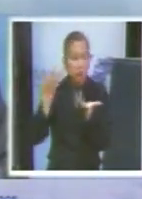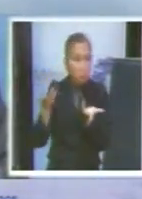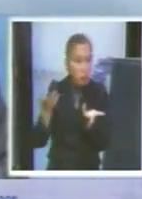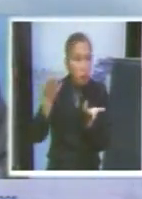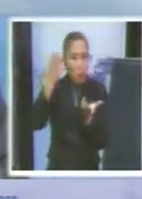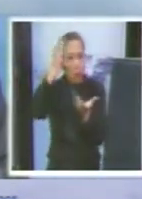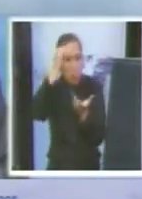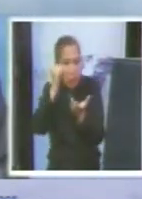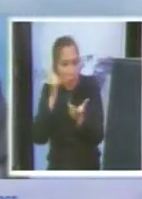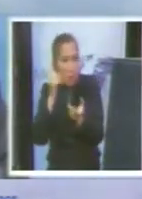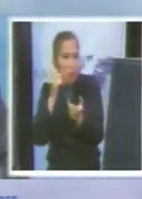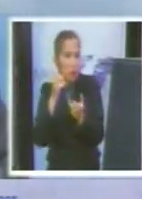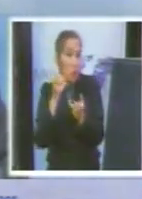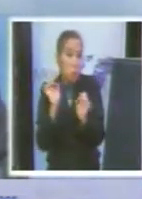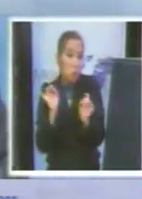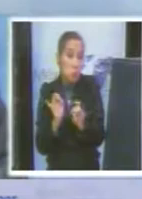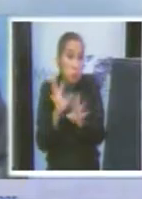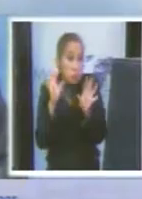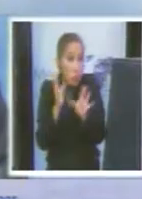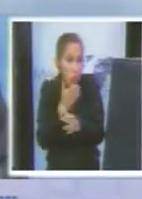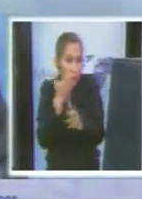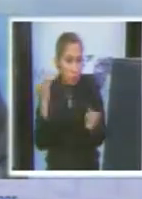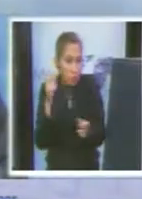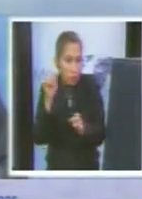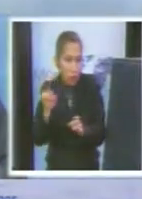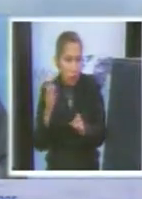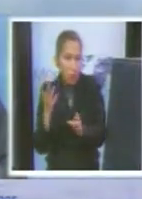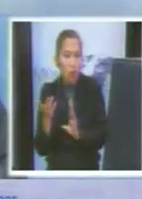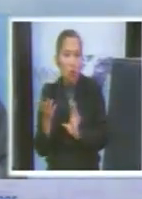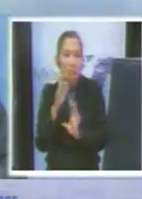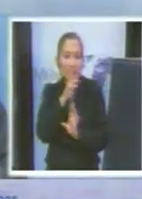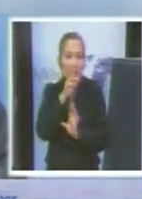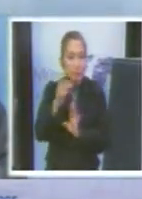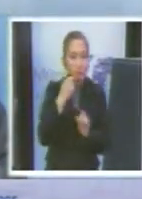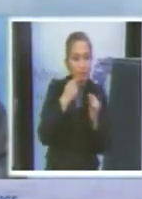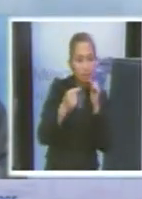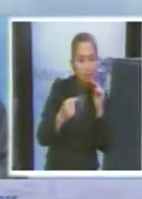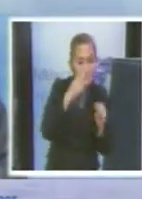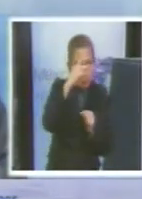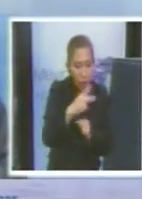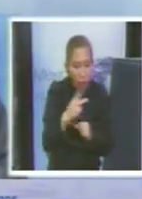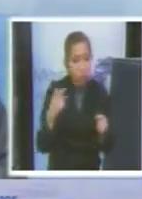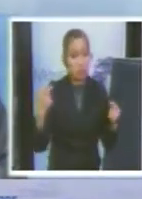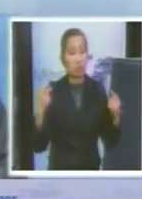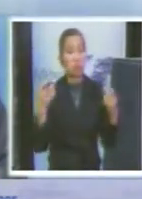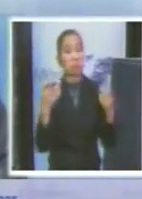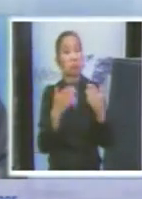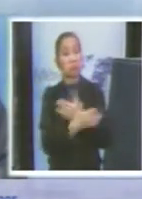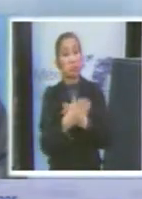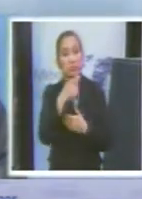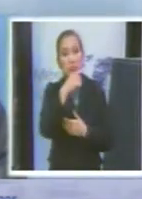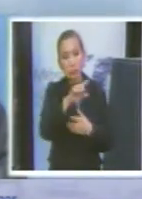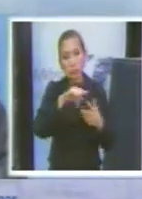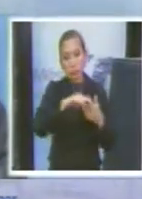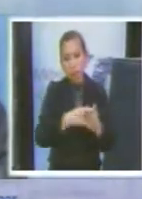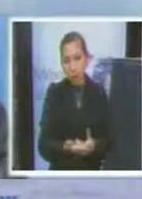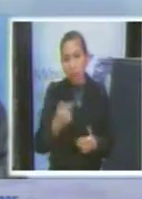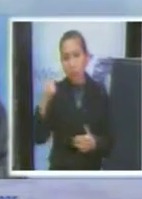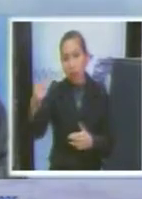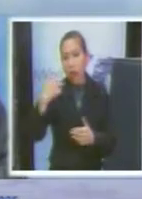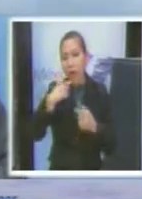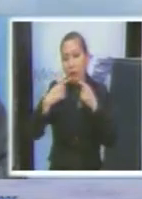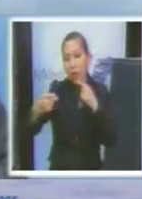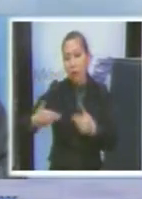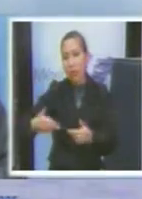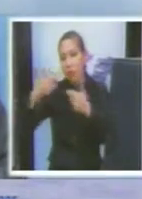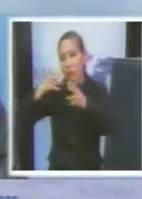coincidentemente o casualmente o como en parte como resultado de las negociaciones con México, empezó una política de